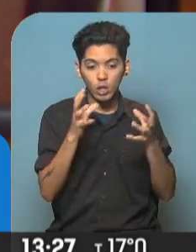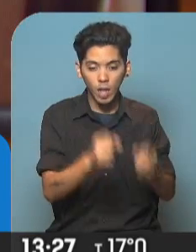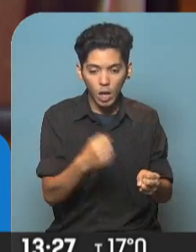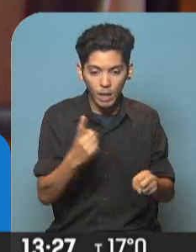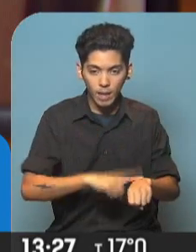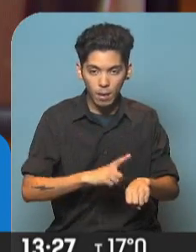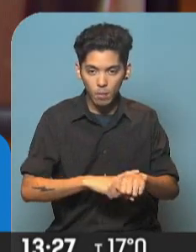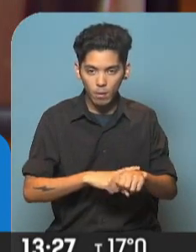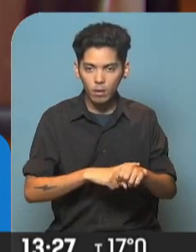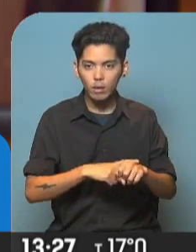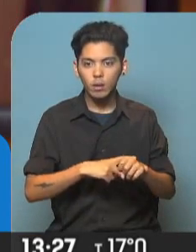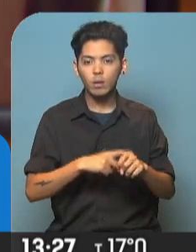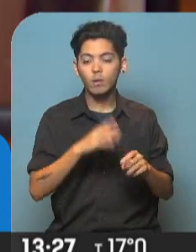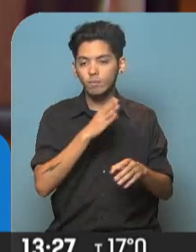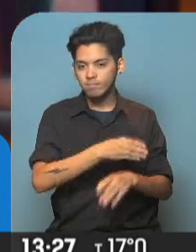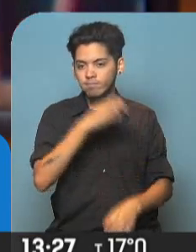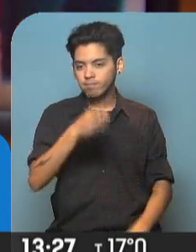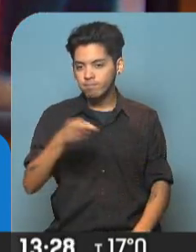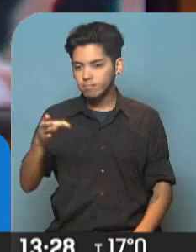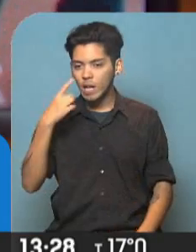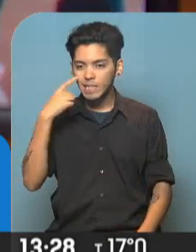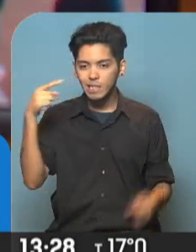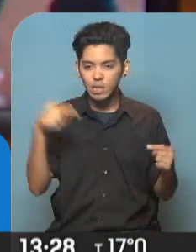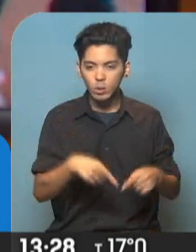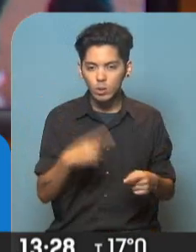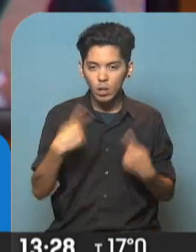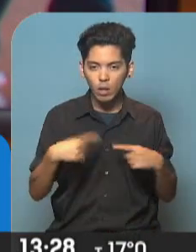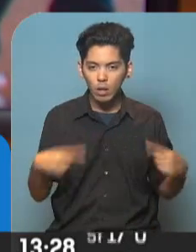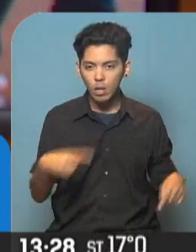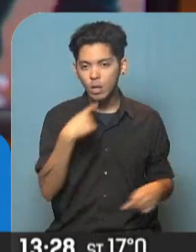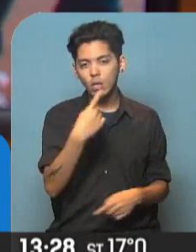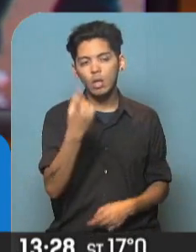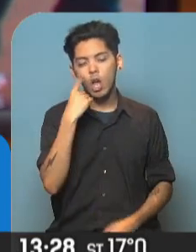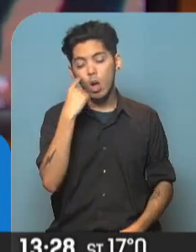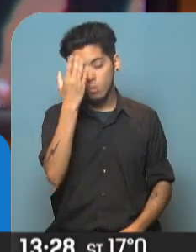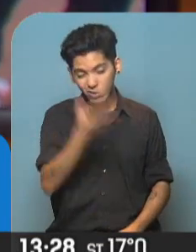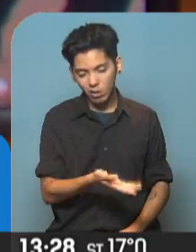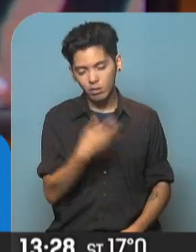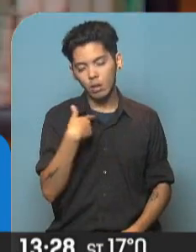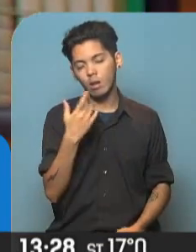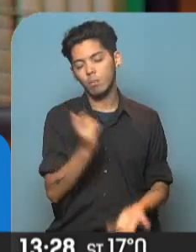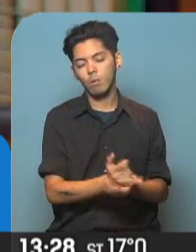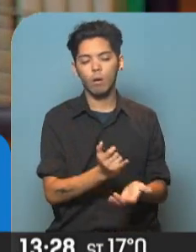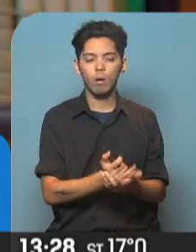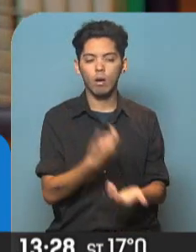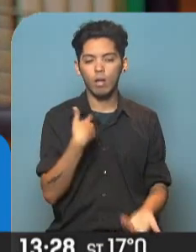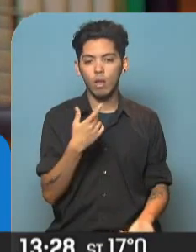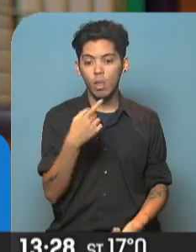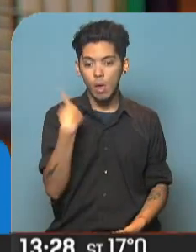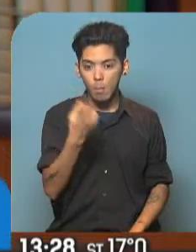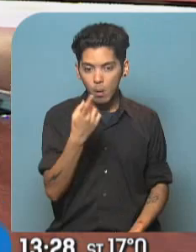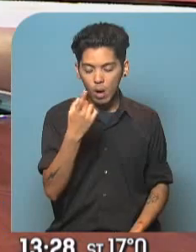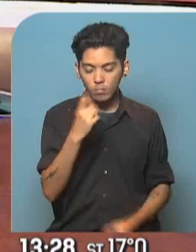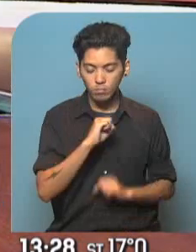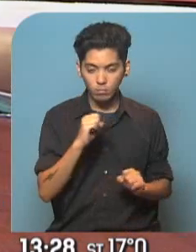fue migrando en distintas instituciones y lo mandaron a la casa diciendo que era un mañero, ¿no? Y entonces ahora los familiares, luego del fallecimiento de este joven